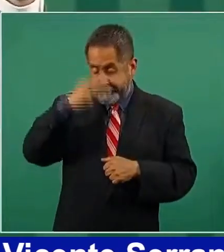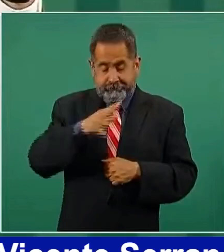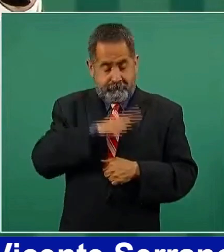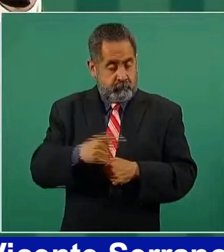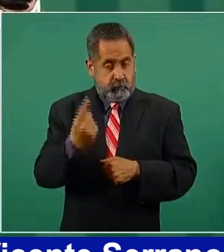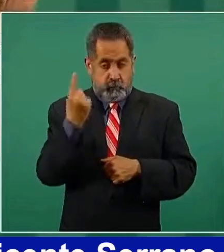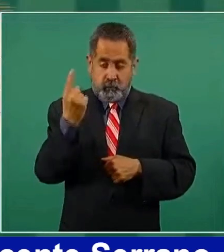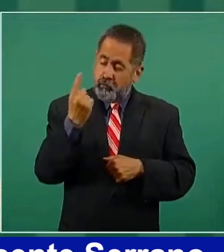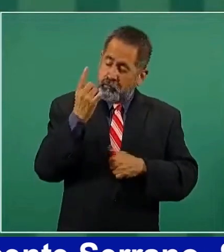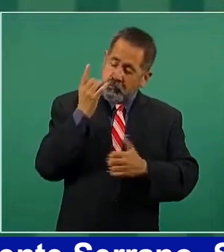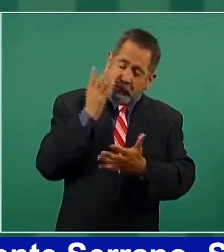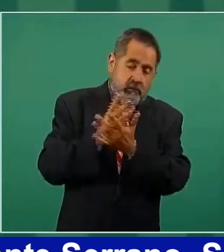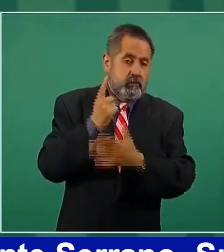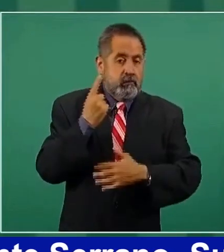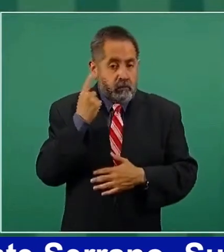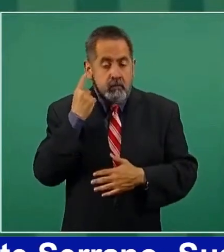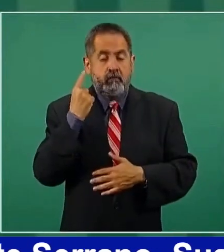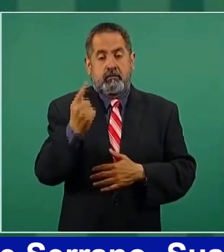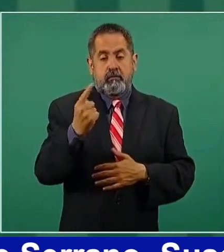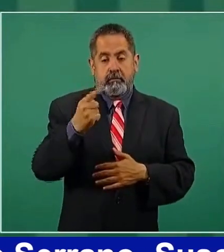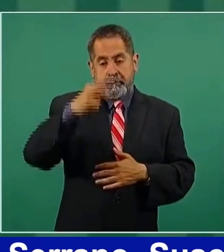México.